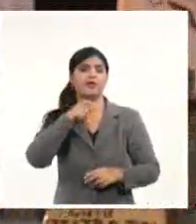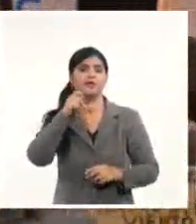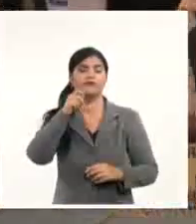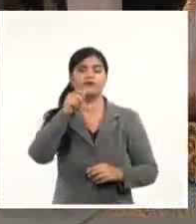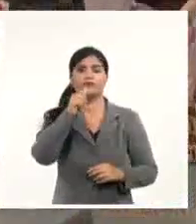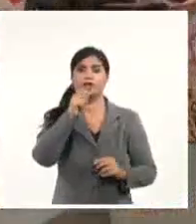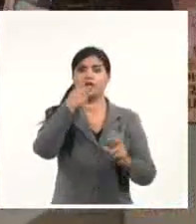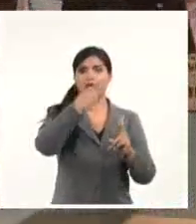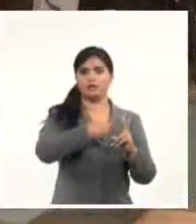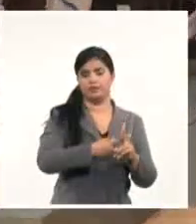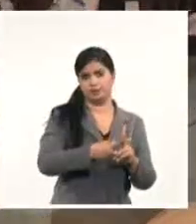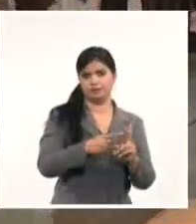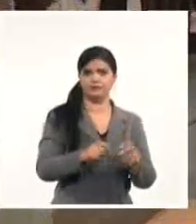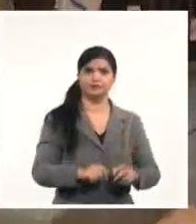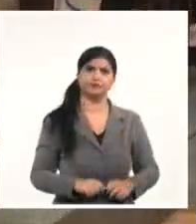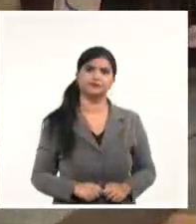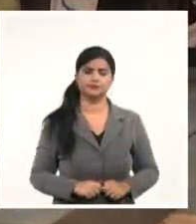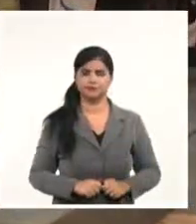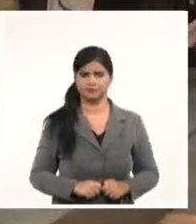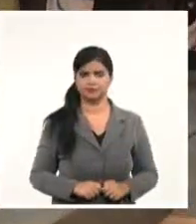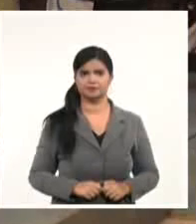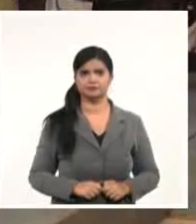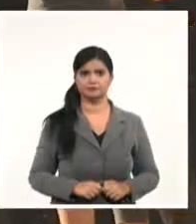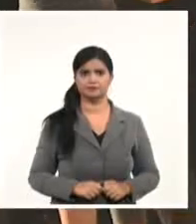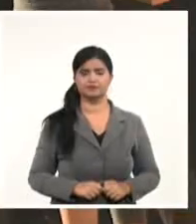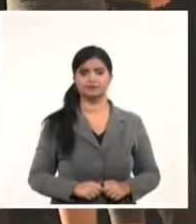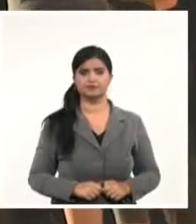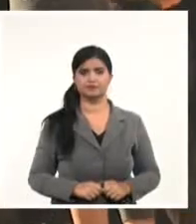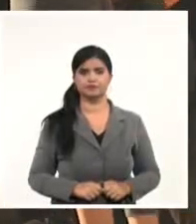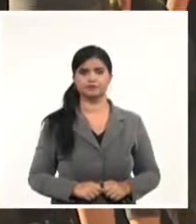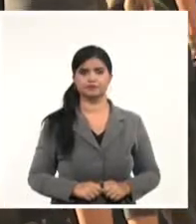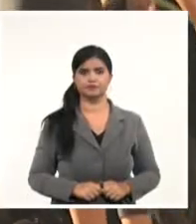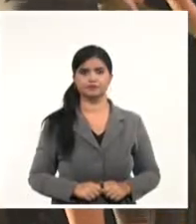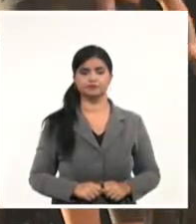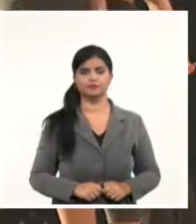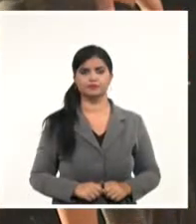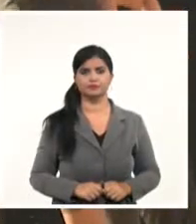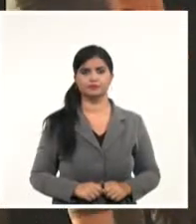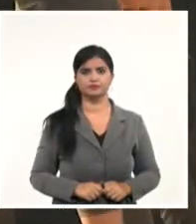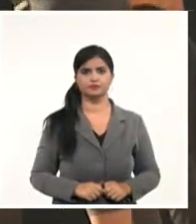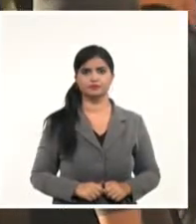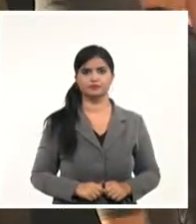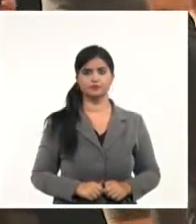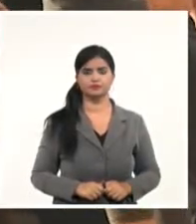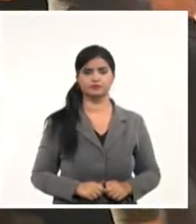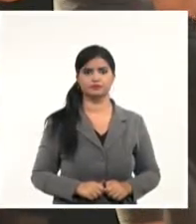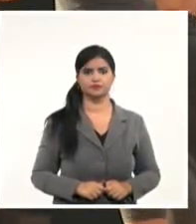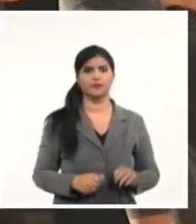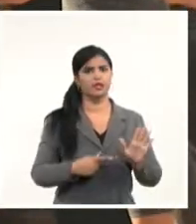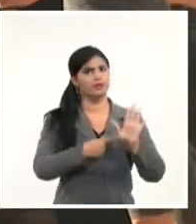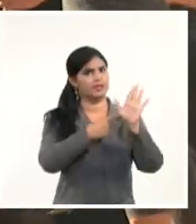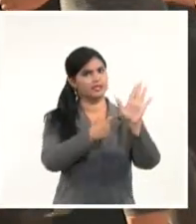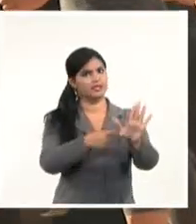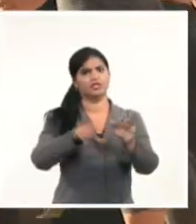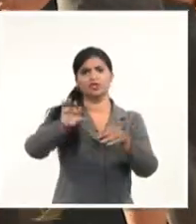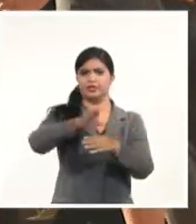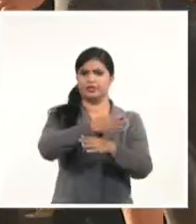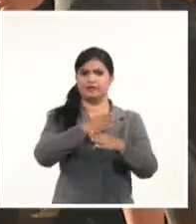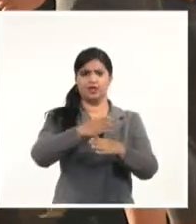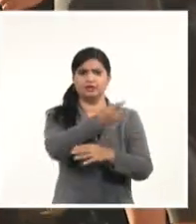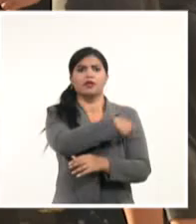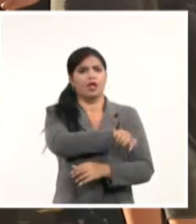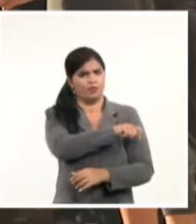niveles estéticos, los cuales define en las puestas en escena. Con No tengo saldo, devela un espectáculo